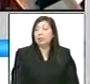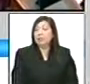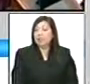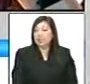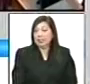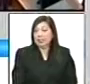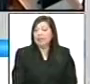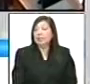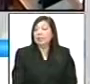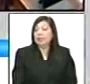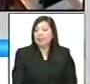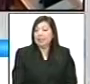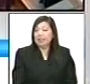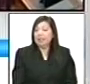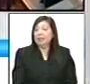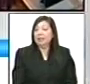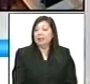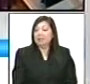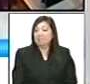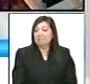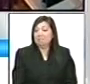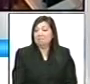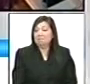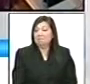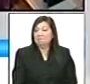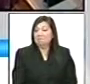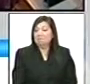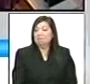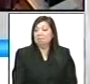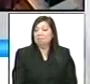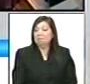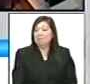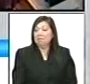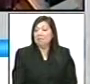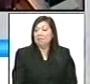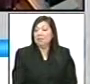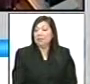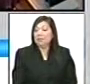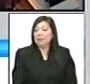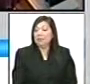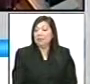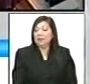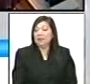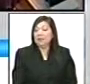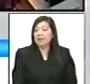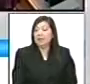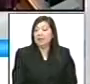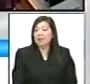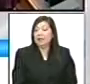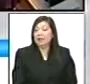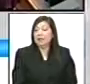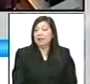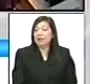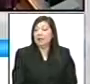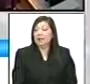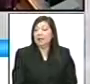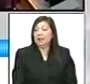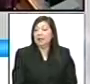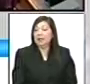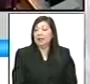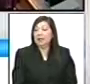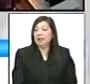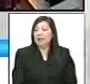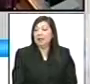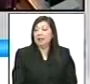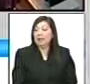Segarra. A favor. Arana Segarra, sí. Takayama Jiménez. A favor. Takayama Jiménez, sí.